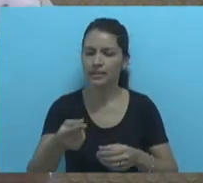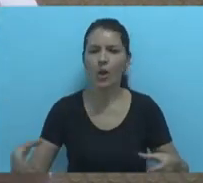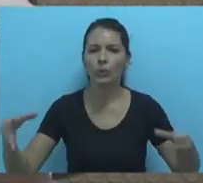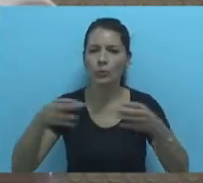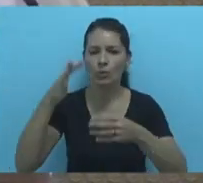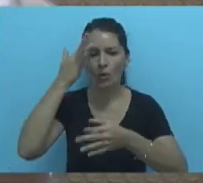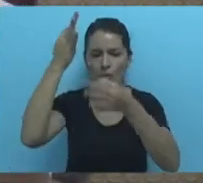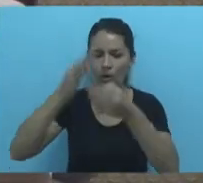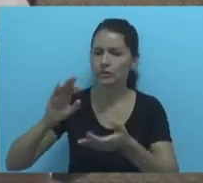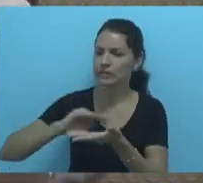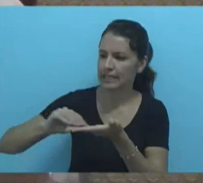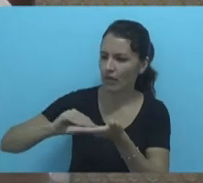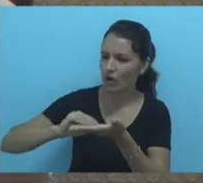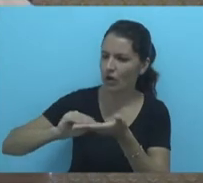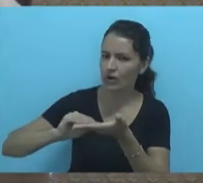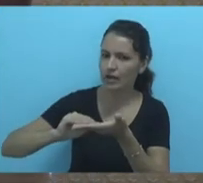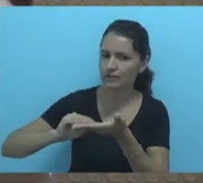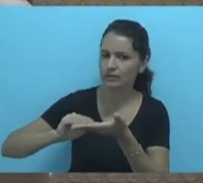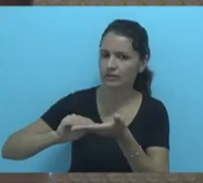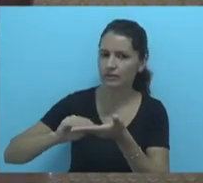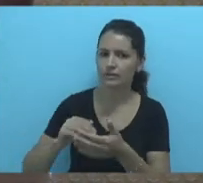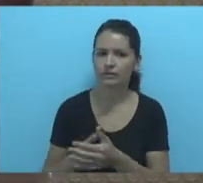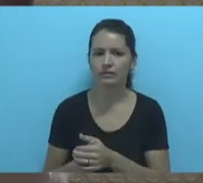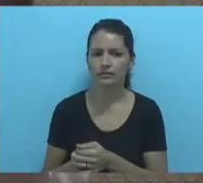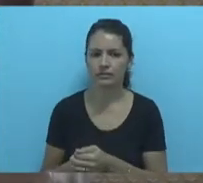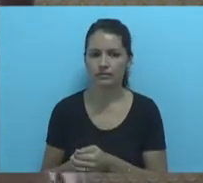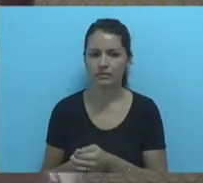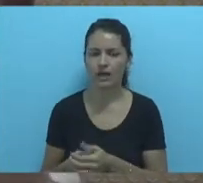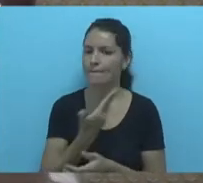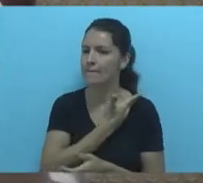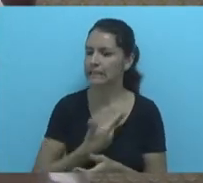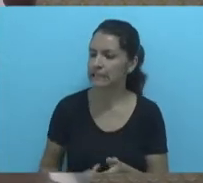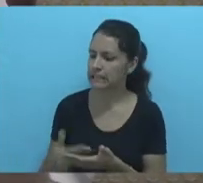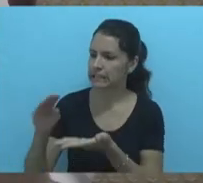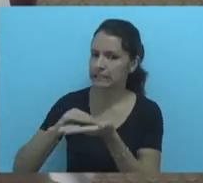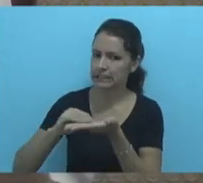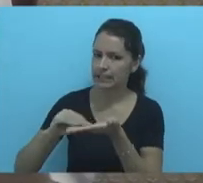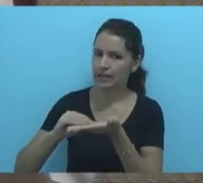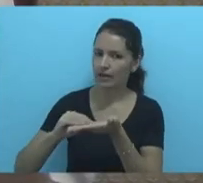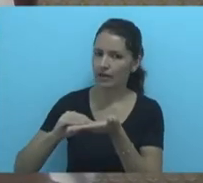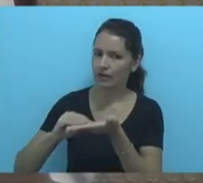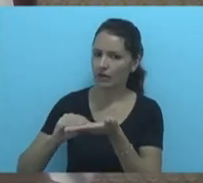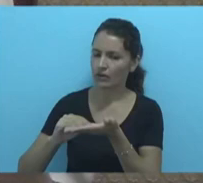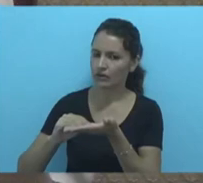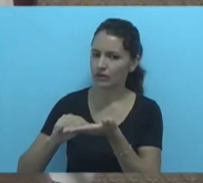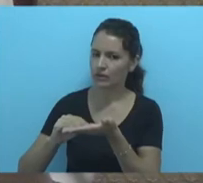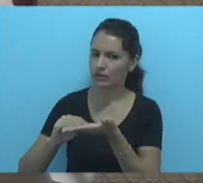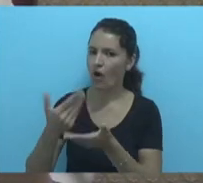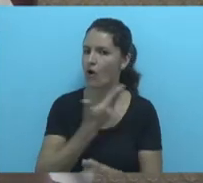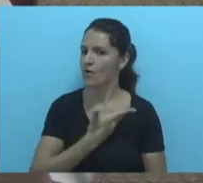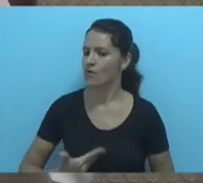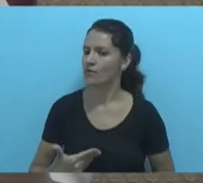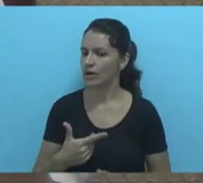señores senadores, a la señora senadora, a la señora presidenta del Senado de la provincia de Santa Fe, vicegobernadora